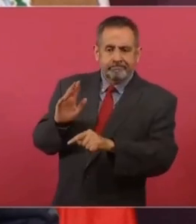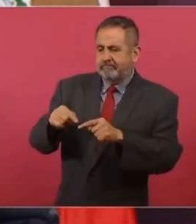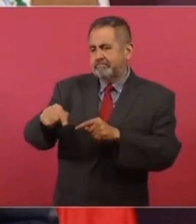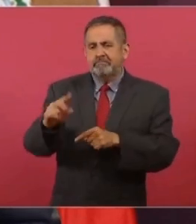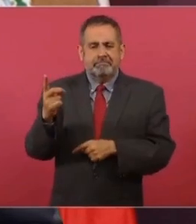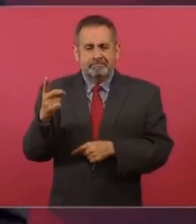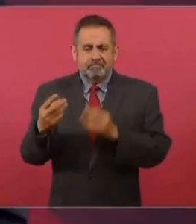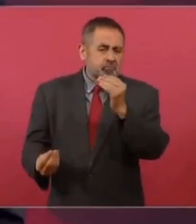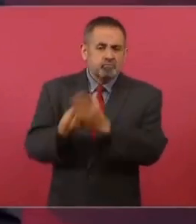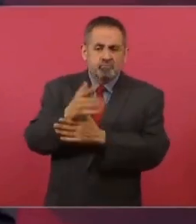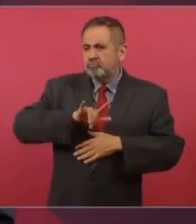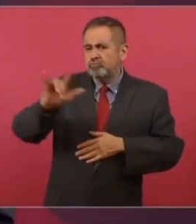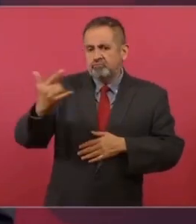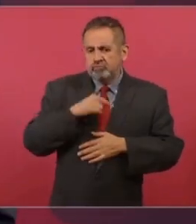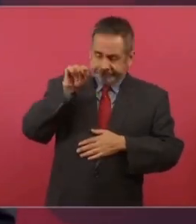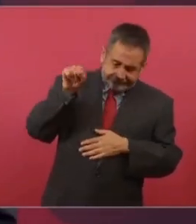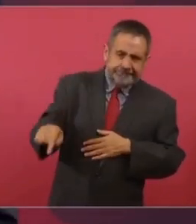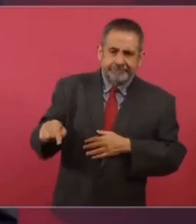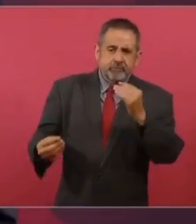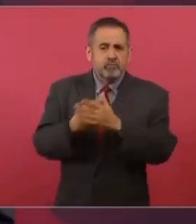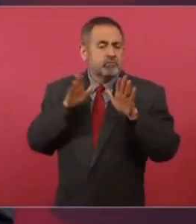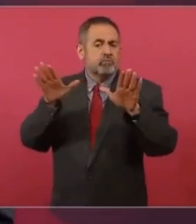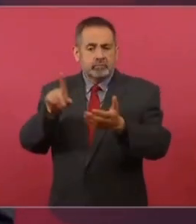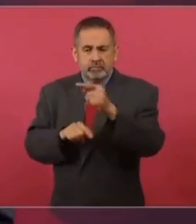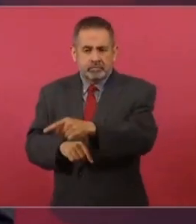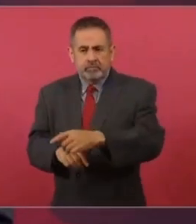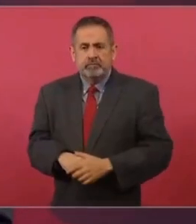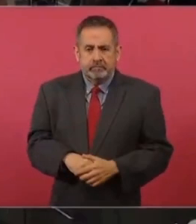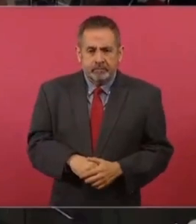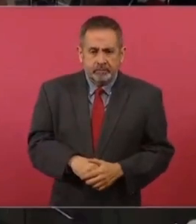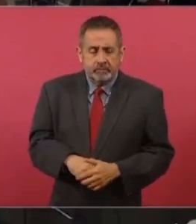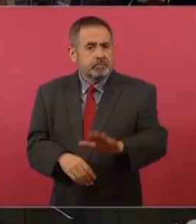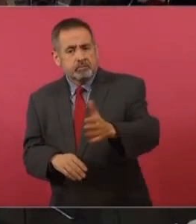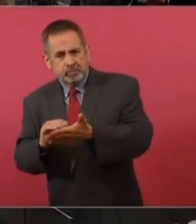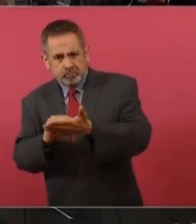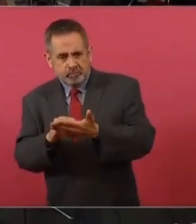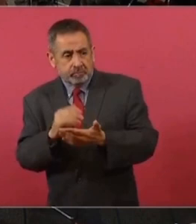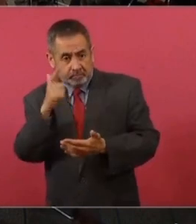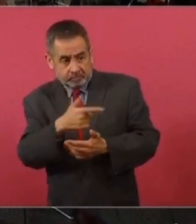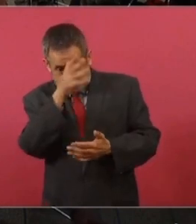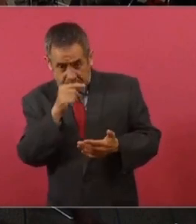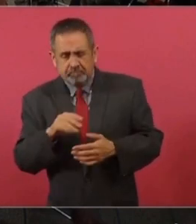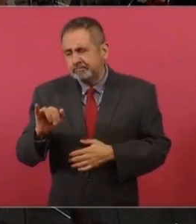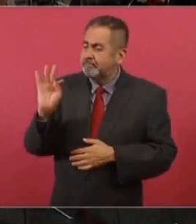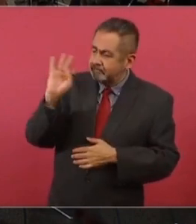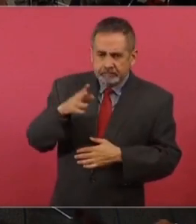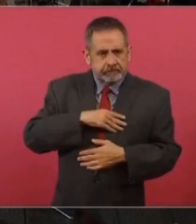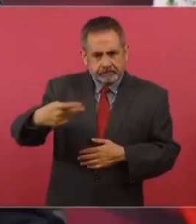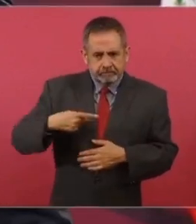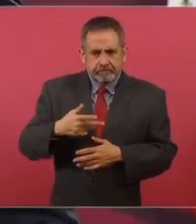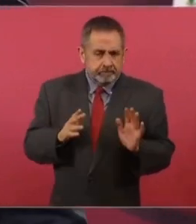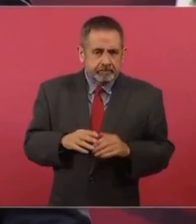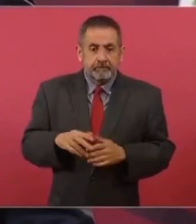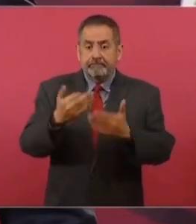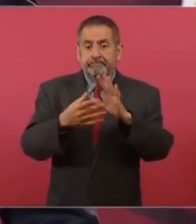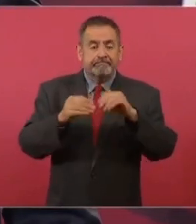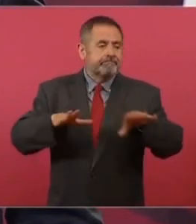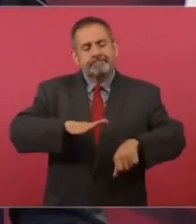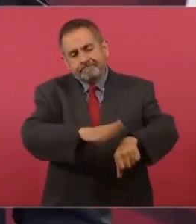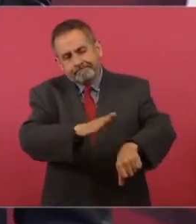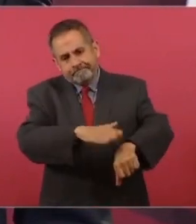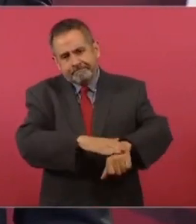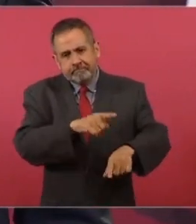a más tardar en diciembre empiezan a volar los nuevos aviones. Pero todavía no lo descarta, presidente. No lo descarto porque faltan unos días. Qué bueno que me preguntaste, porque me hacía falta hacer este